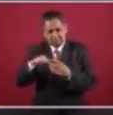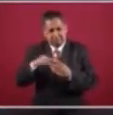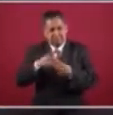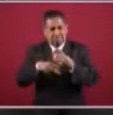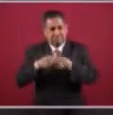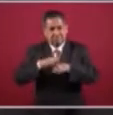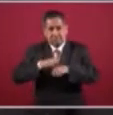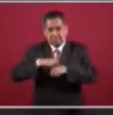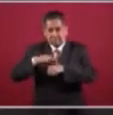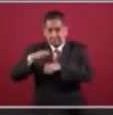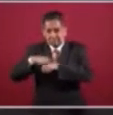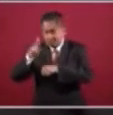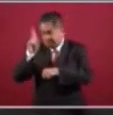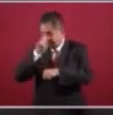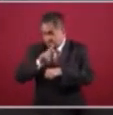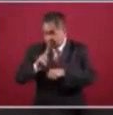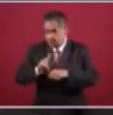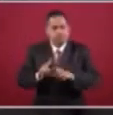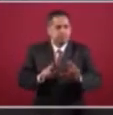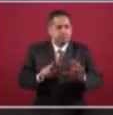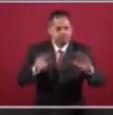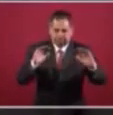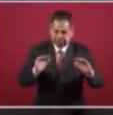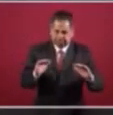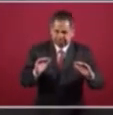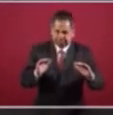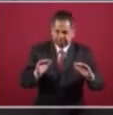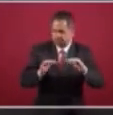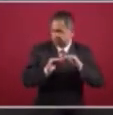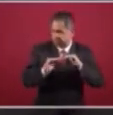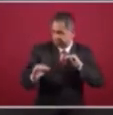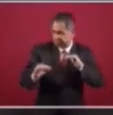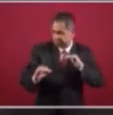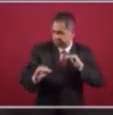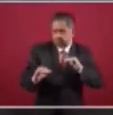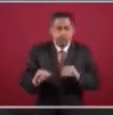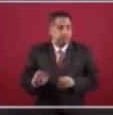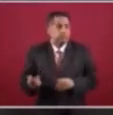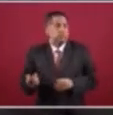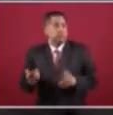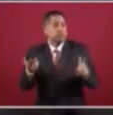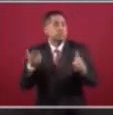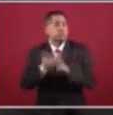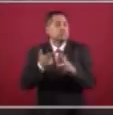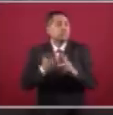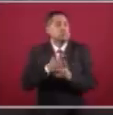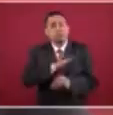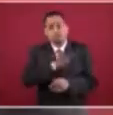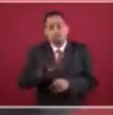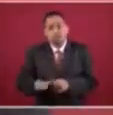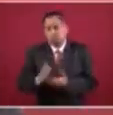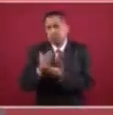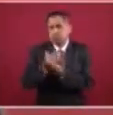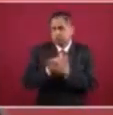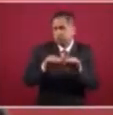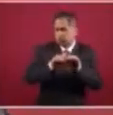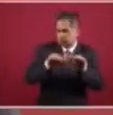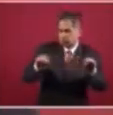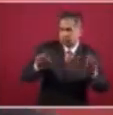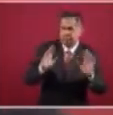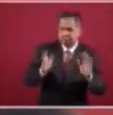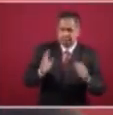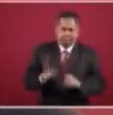progresivo de violencia, sobre todo en homicidios, porque